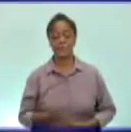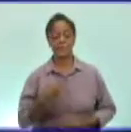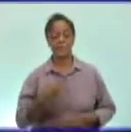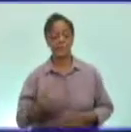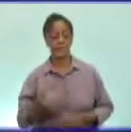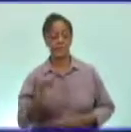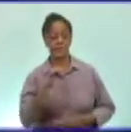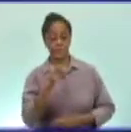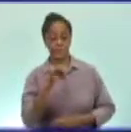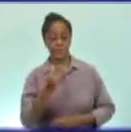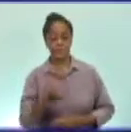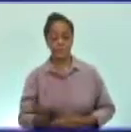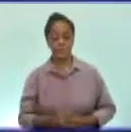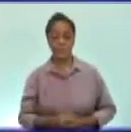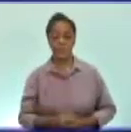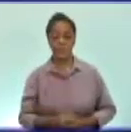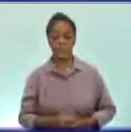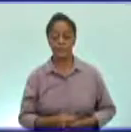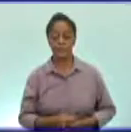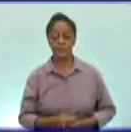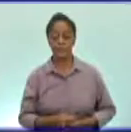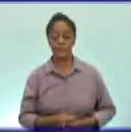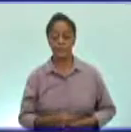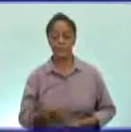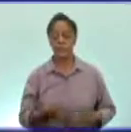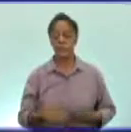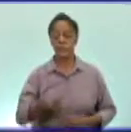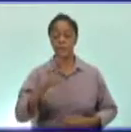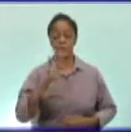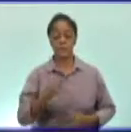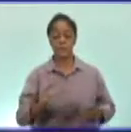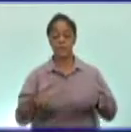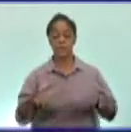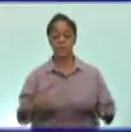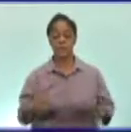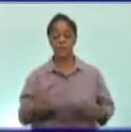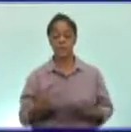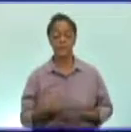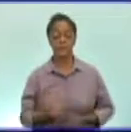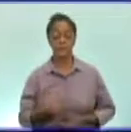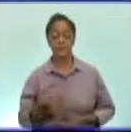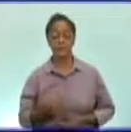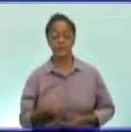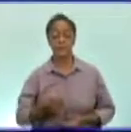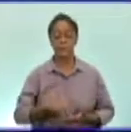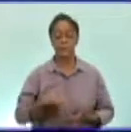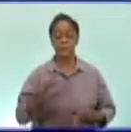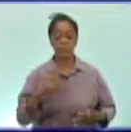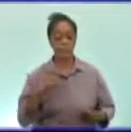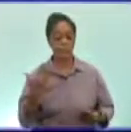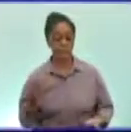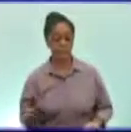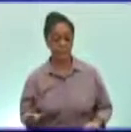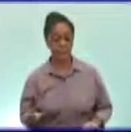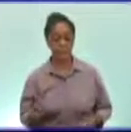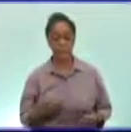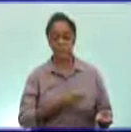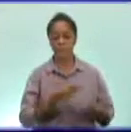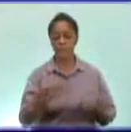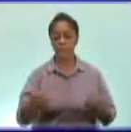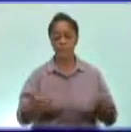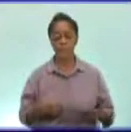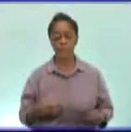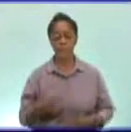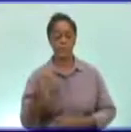siguiente imagen que los 5 grandes reinos se encuentran distribuidos en